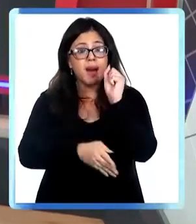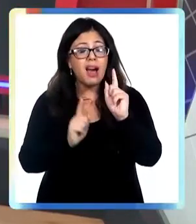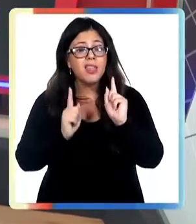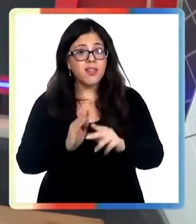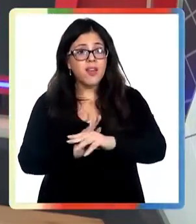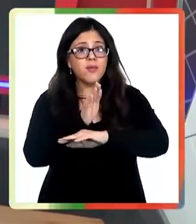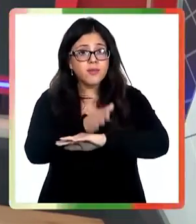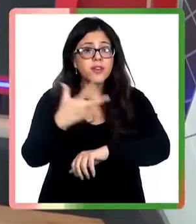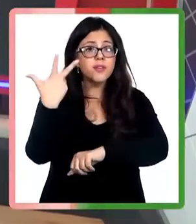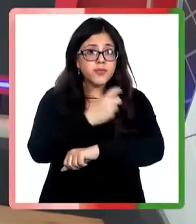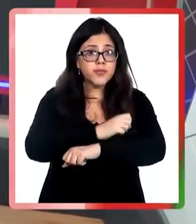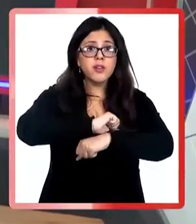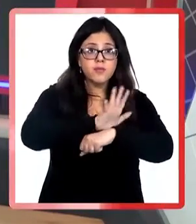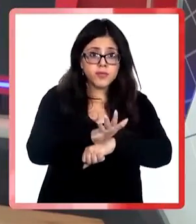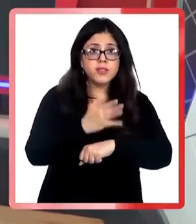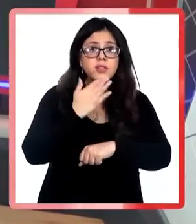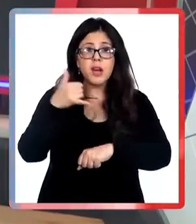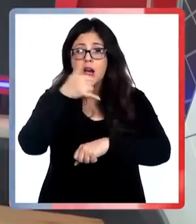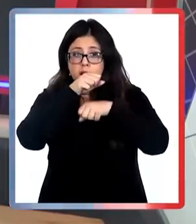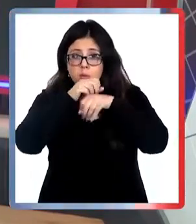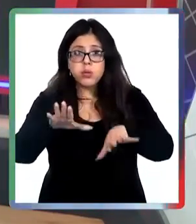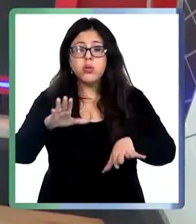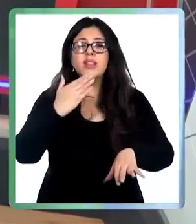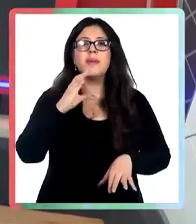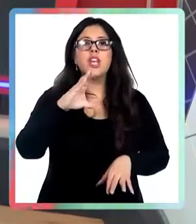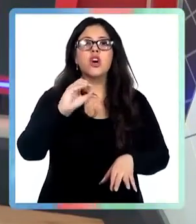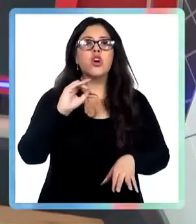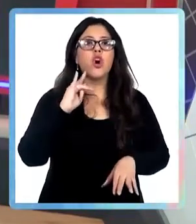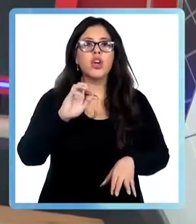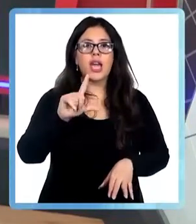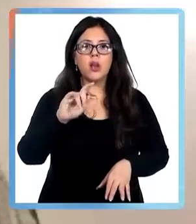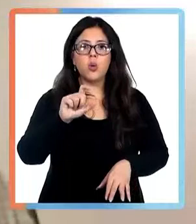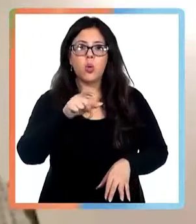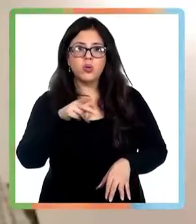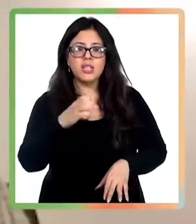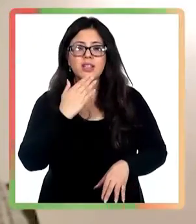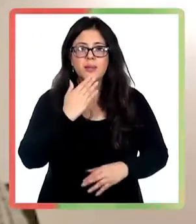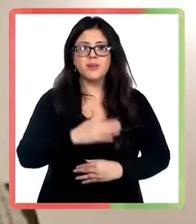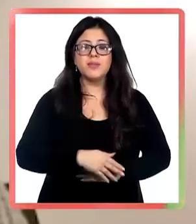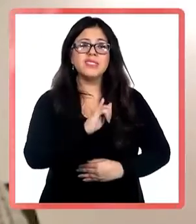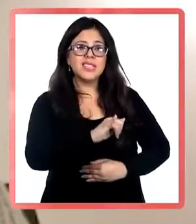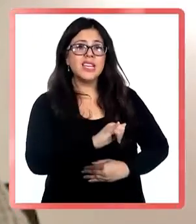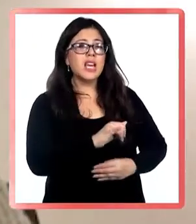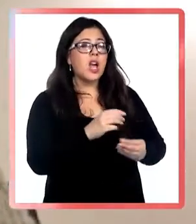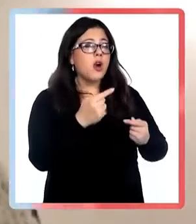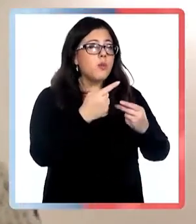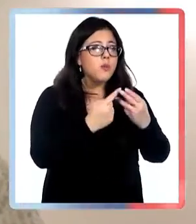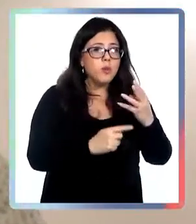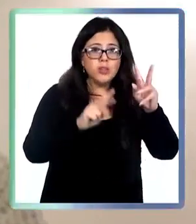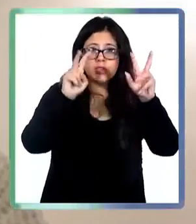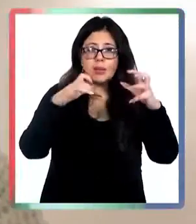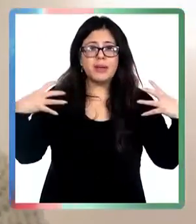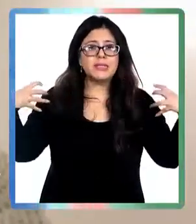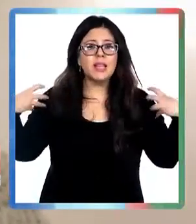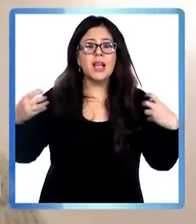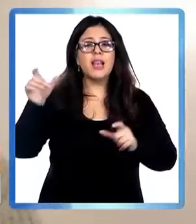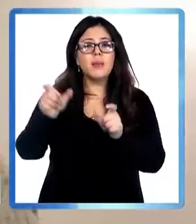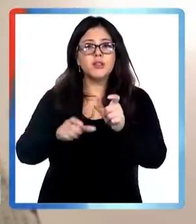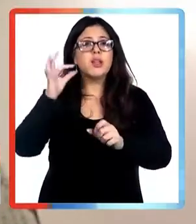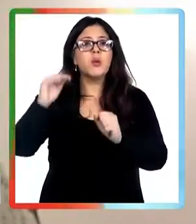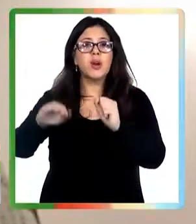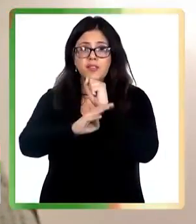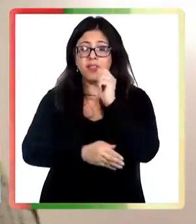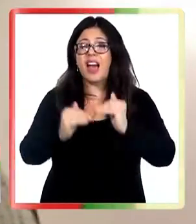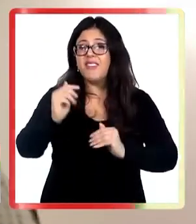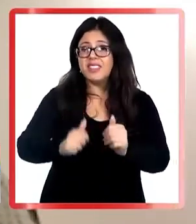acudan a vacunarse contra la influenza, contra el COVID-19, contra el coqueluche también. Sí. Muchas tareas en las embarazadas. En ocasiones